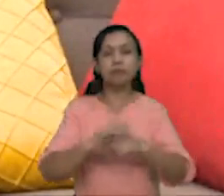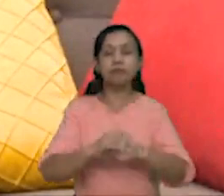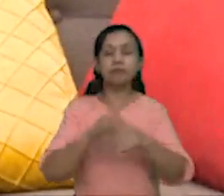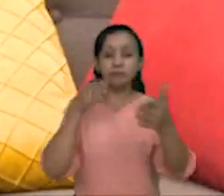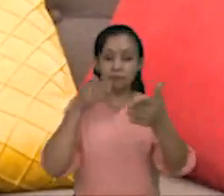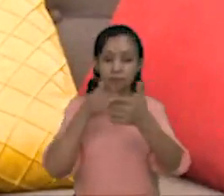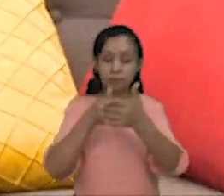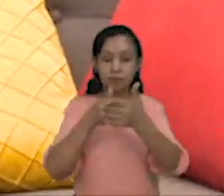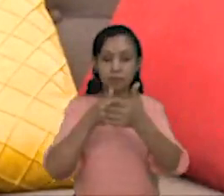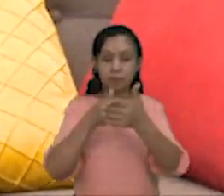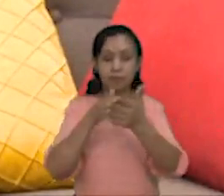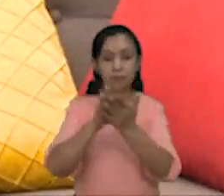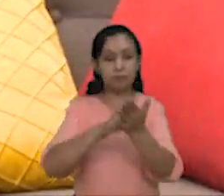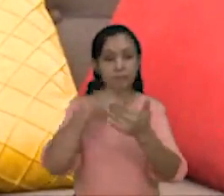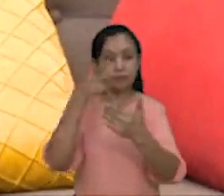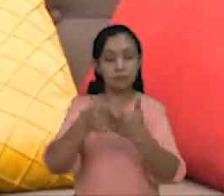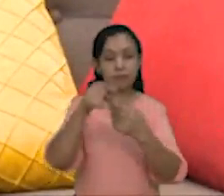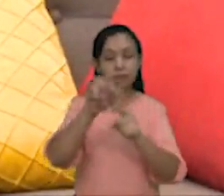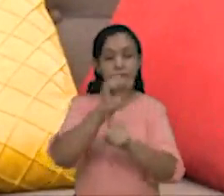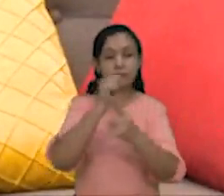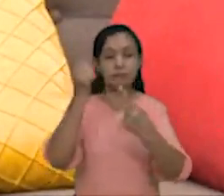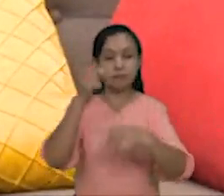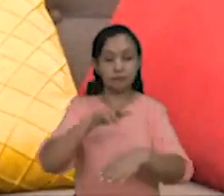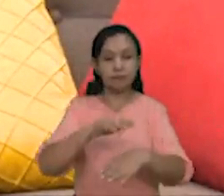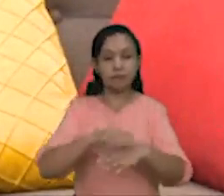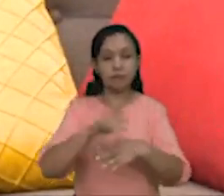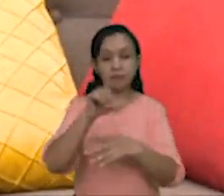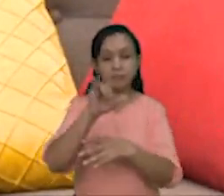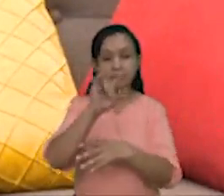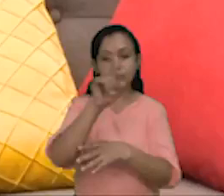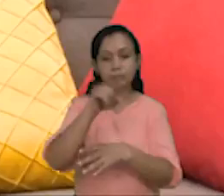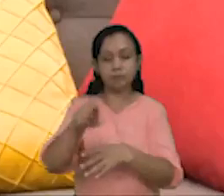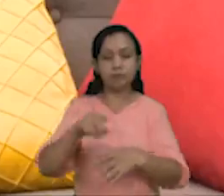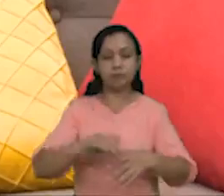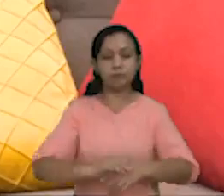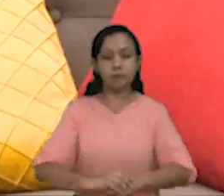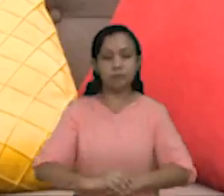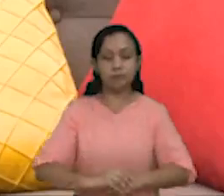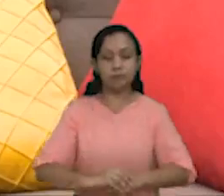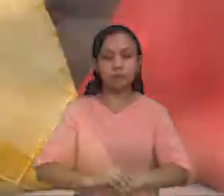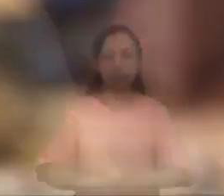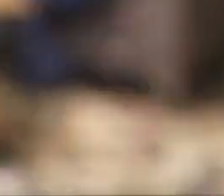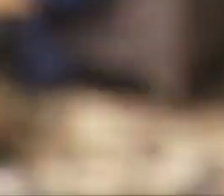llegado al final de esta edición de nuestro programa desde el Parlamento. Se despide de ustedes, Liz Escoto. Hasta la próxima.